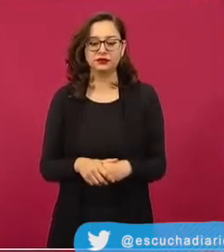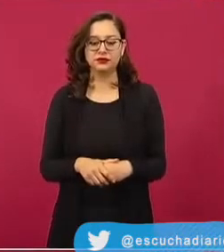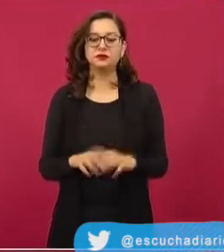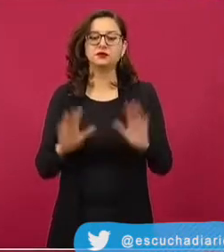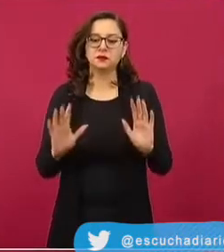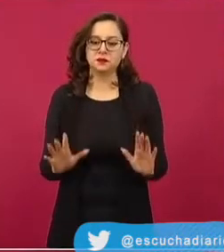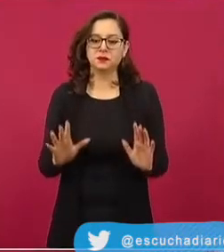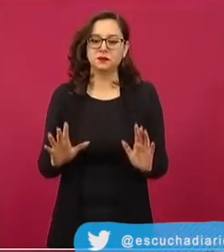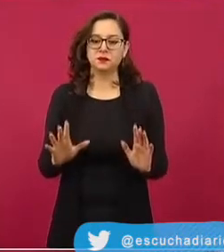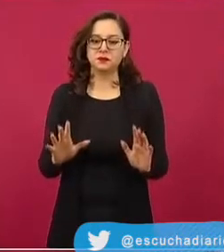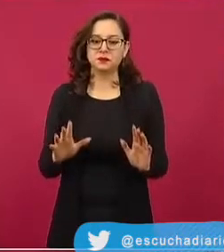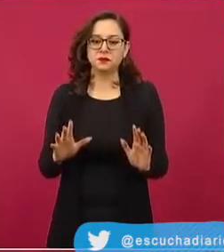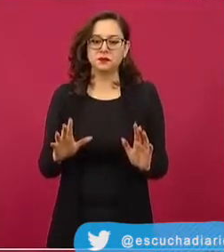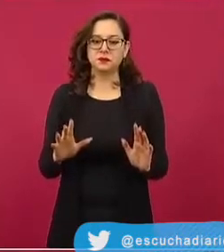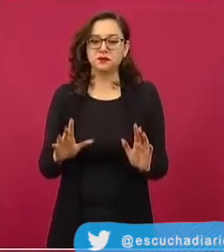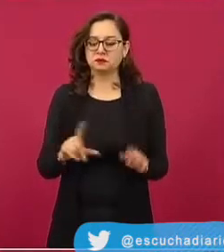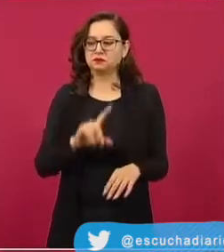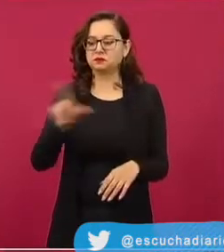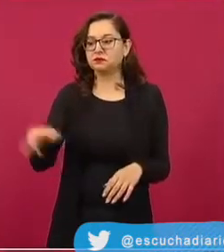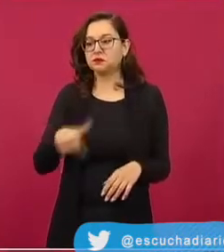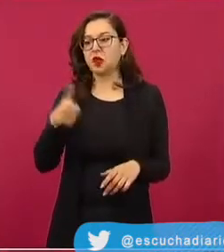miramientos ni privilegios